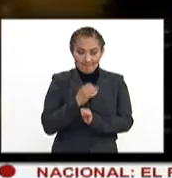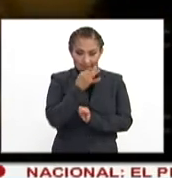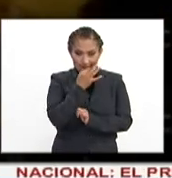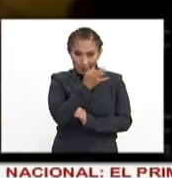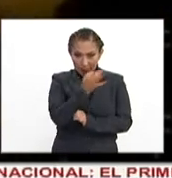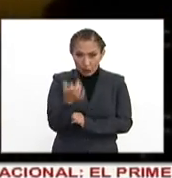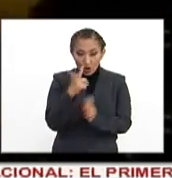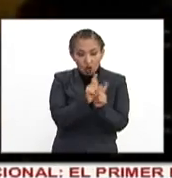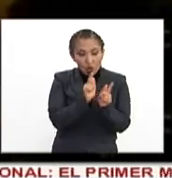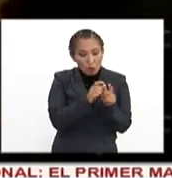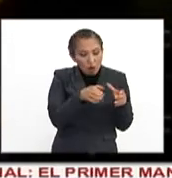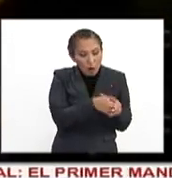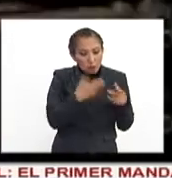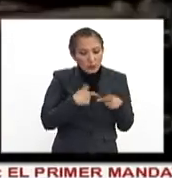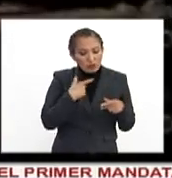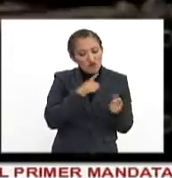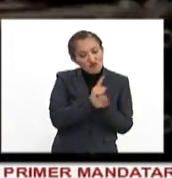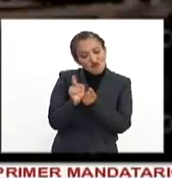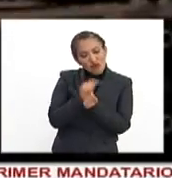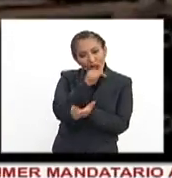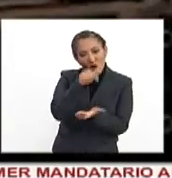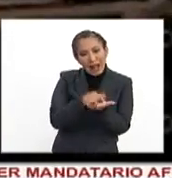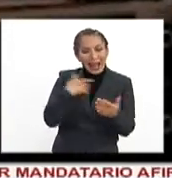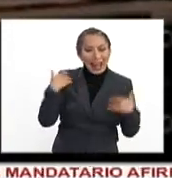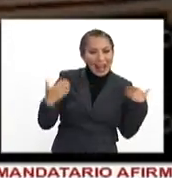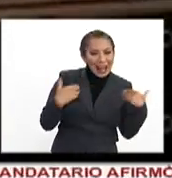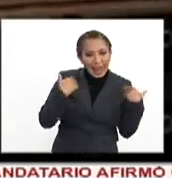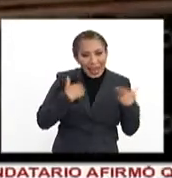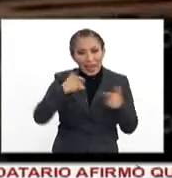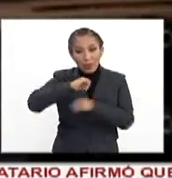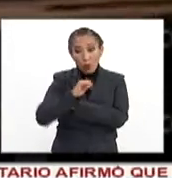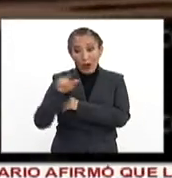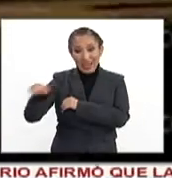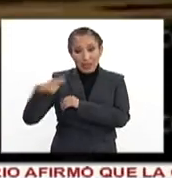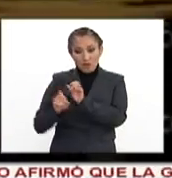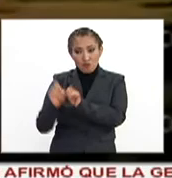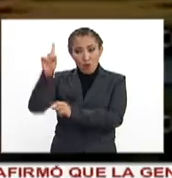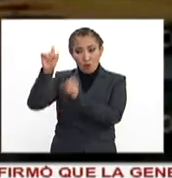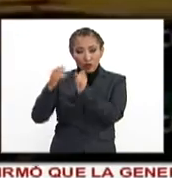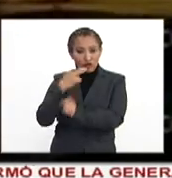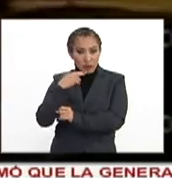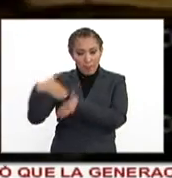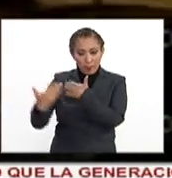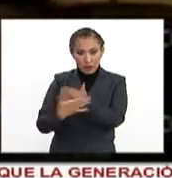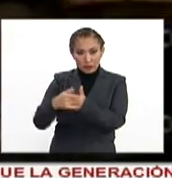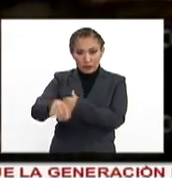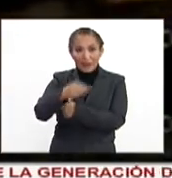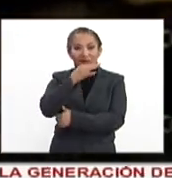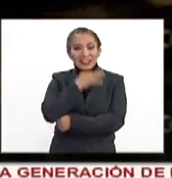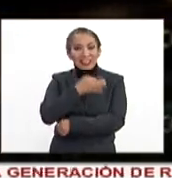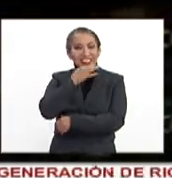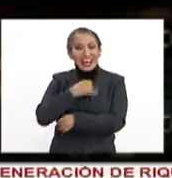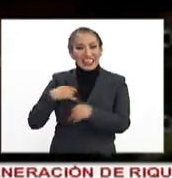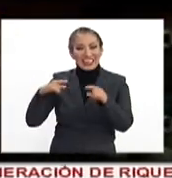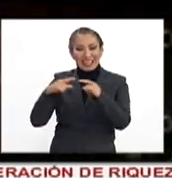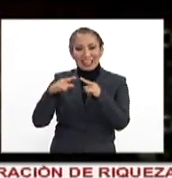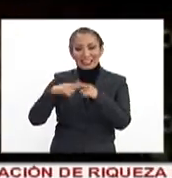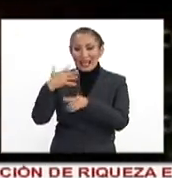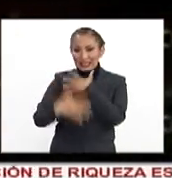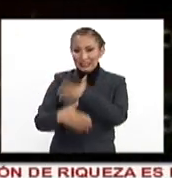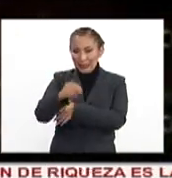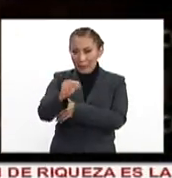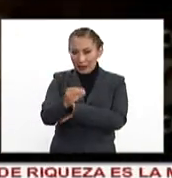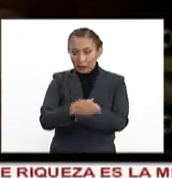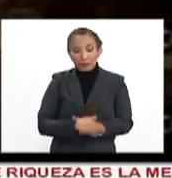autoridades, un grupo de personas convivía en el lugar donde se guardaban los cohetes que se utilizarían para la fiesta parroquial el 15 de